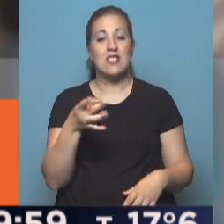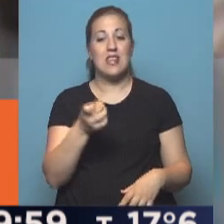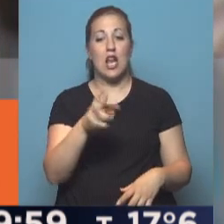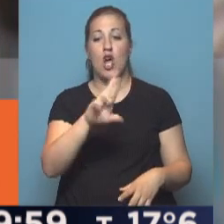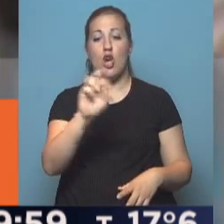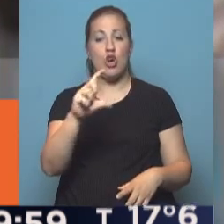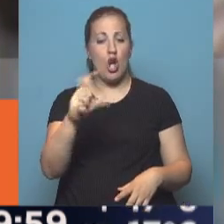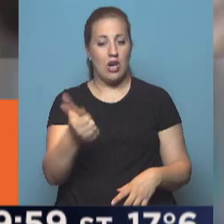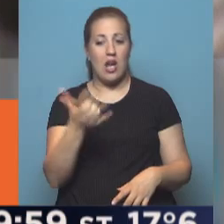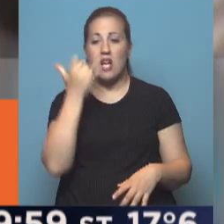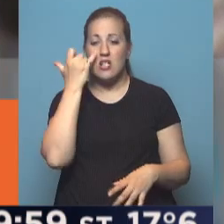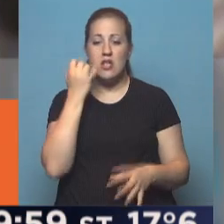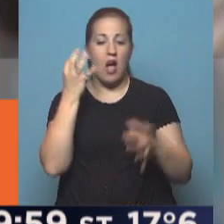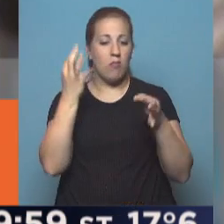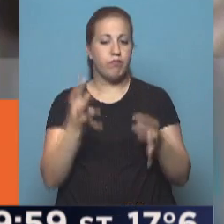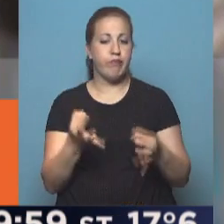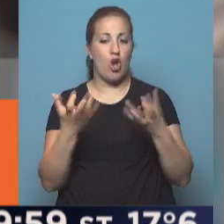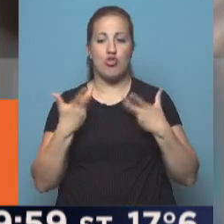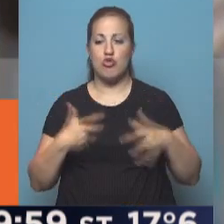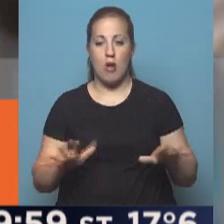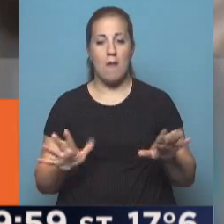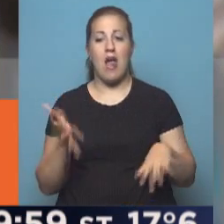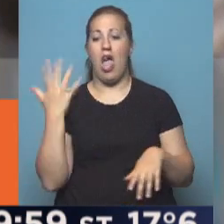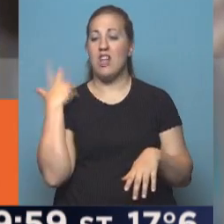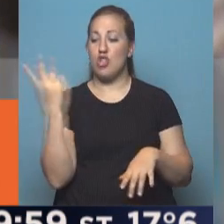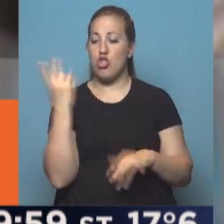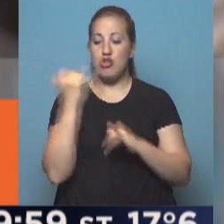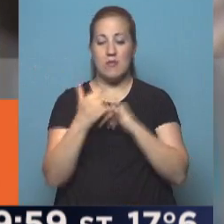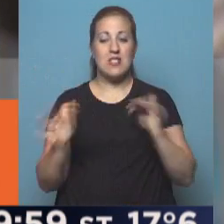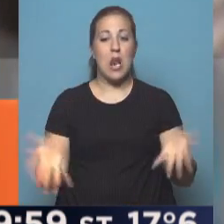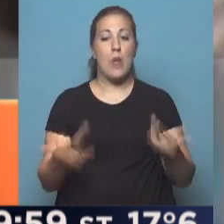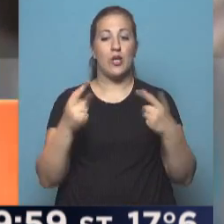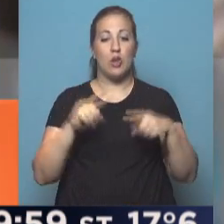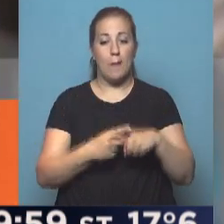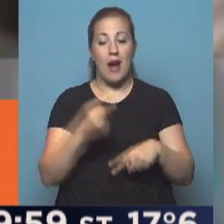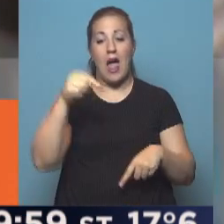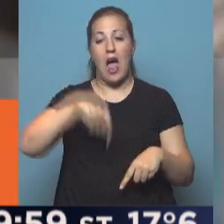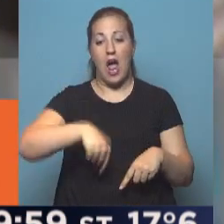Roca ya están prácticamente normalizados. Hace 2 horas y media que se levantó el paro y ahora